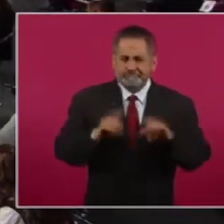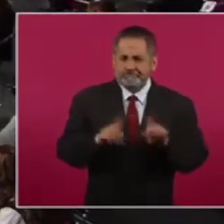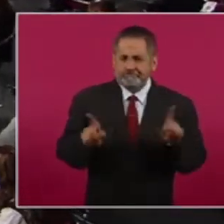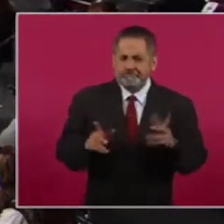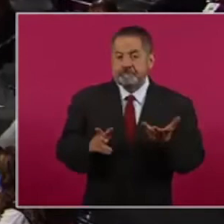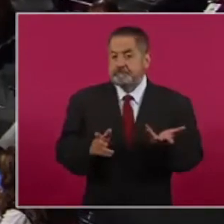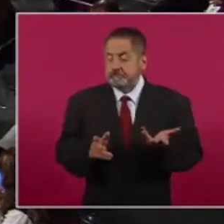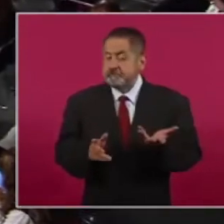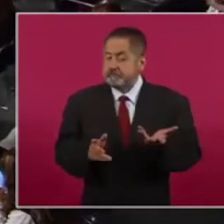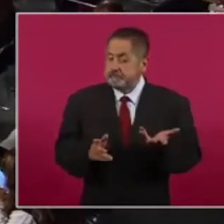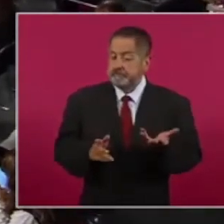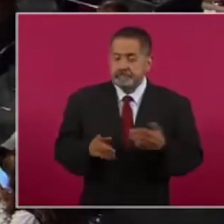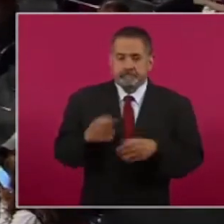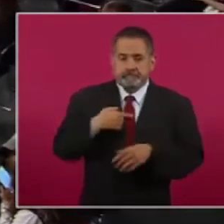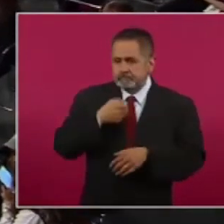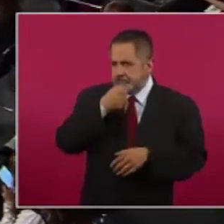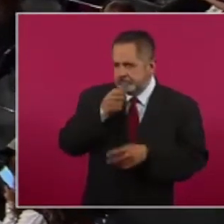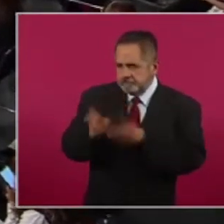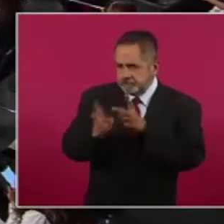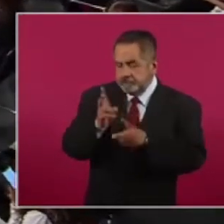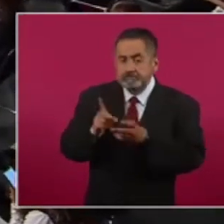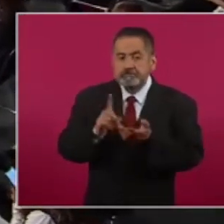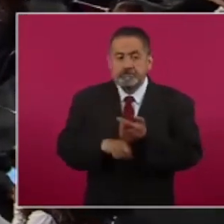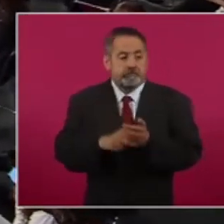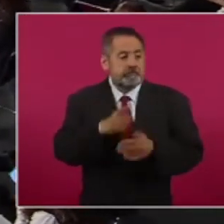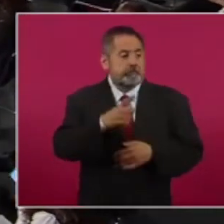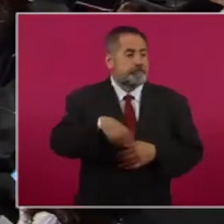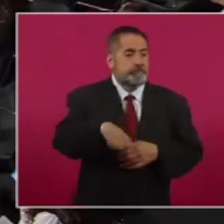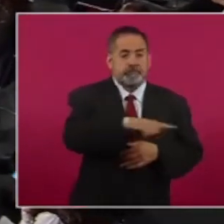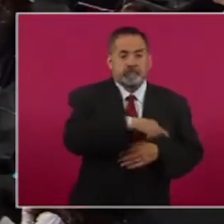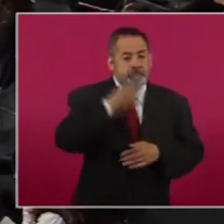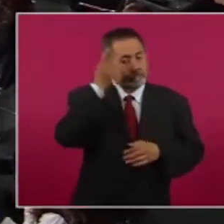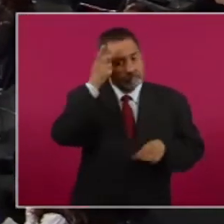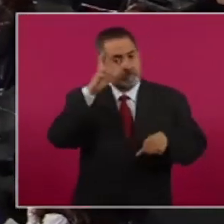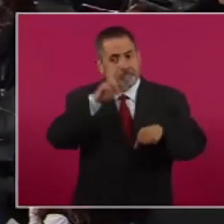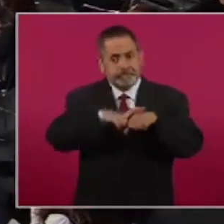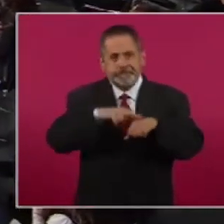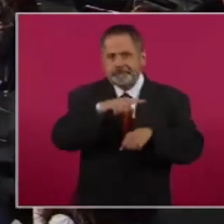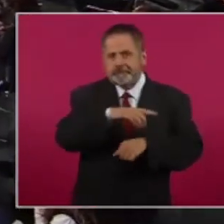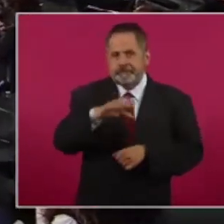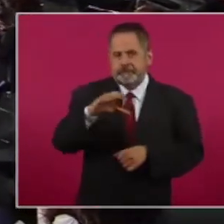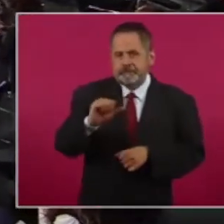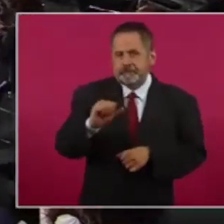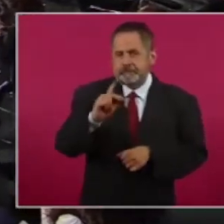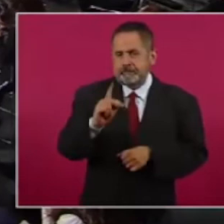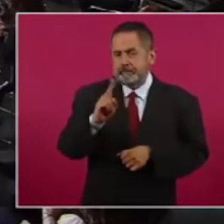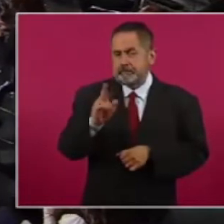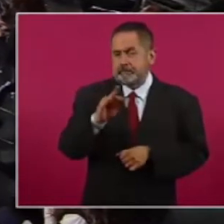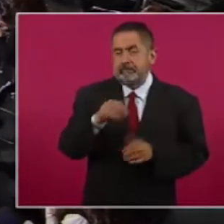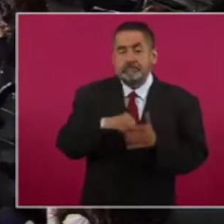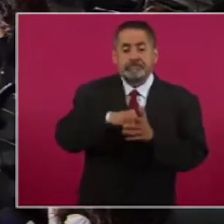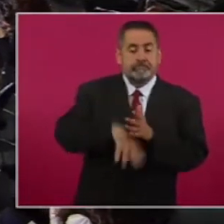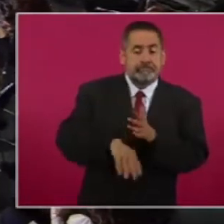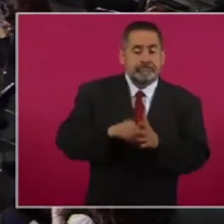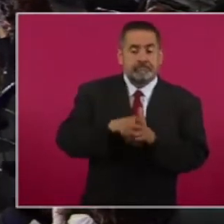sí hay una omisión por parte, a lo mejor, de los directivos de Capufe, si aseguran